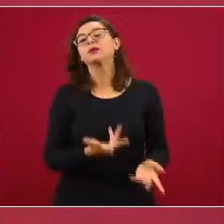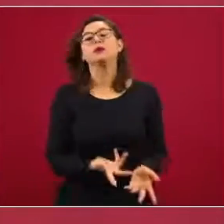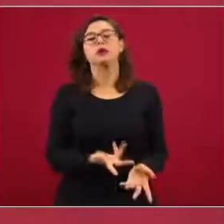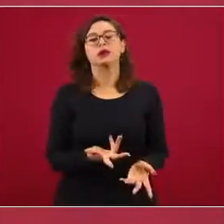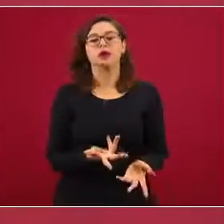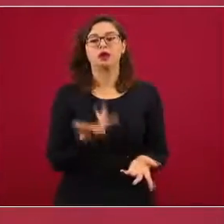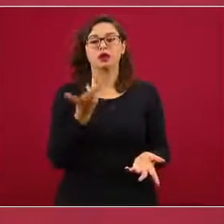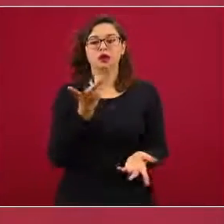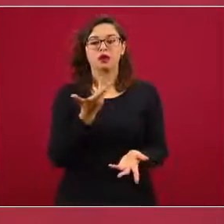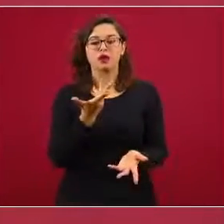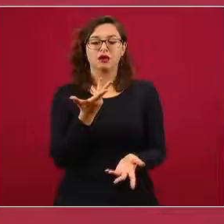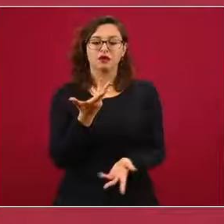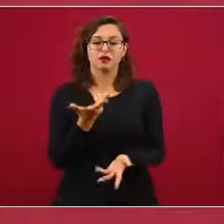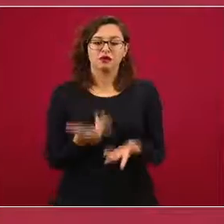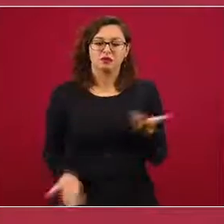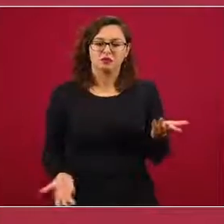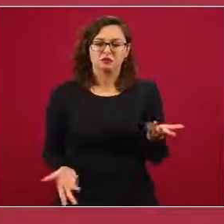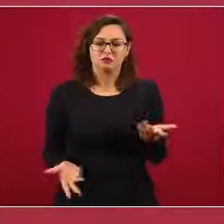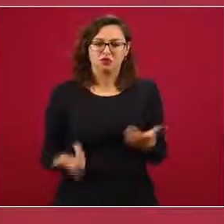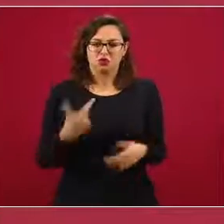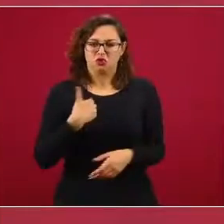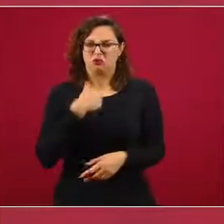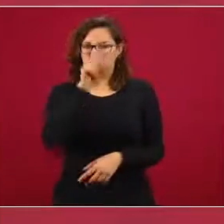a juzgarlos. No,